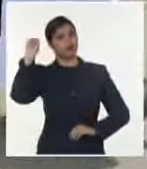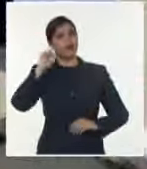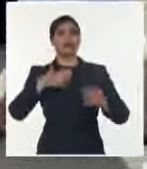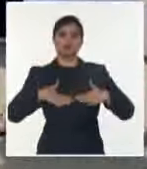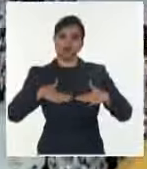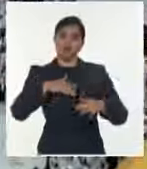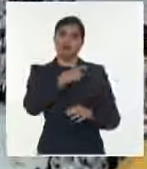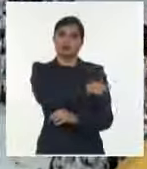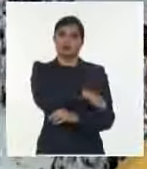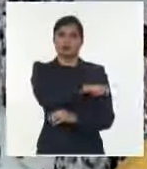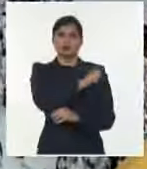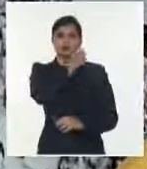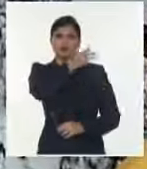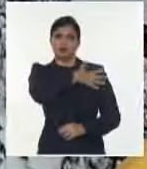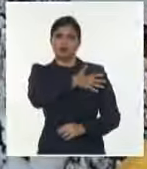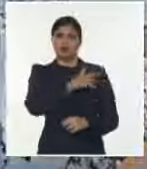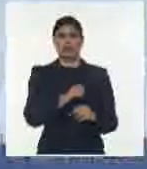rápida.